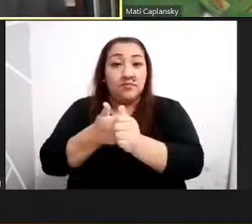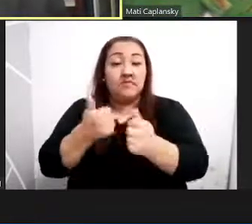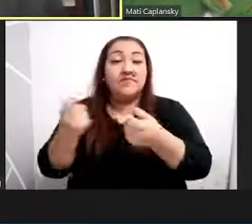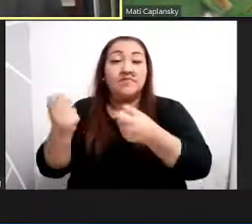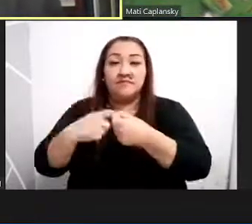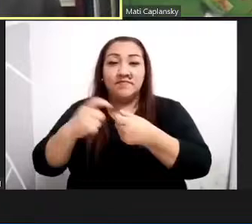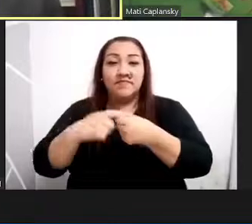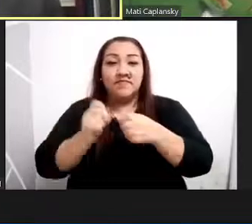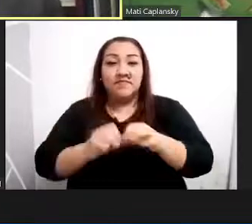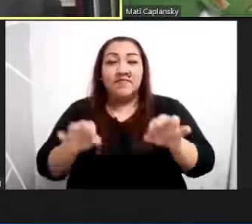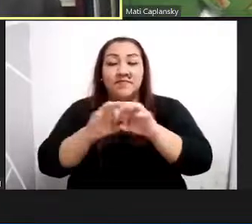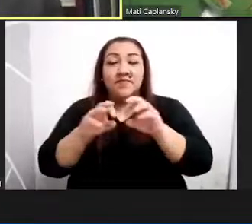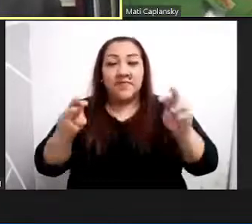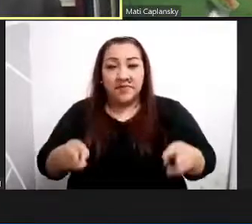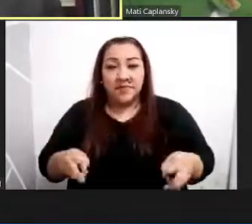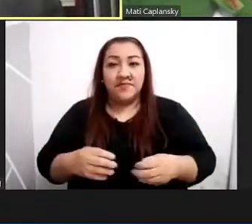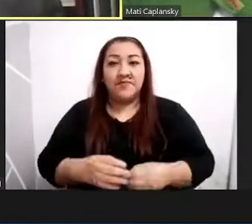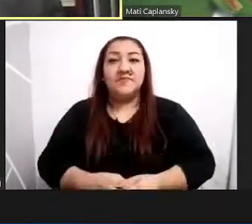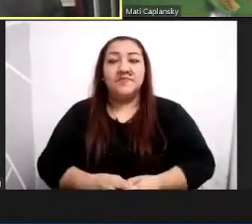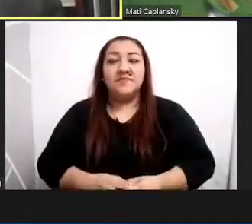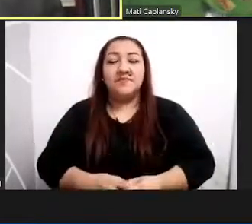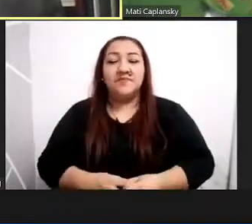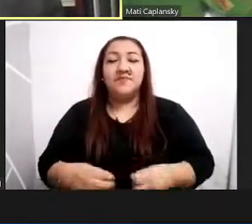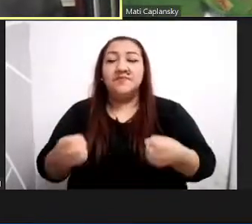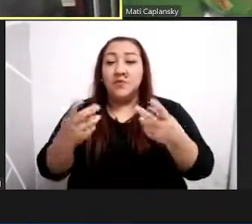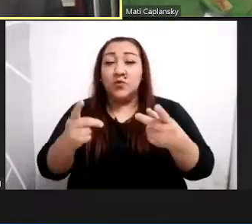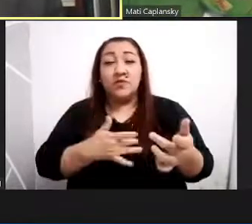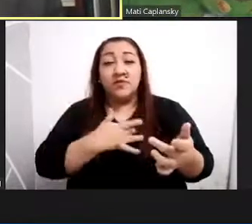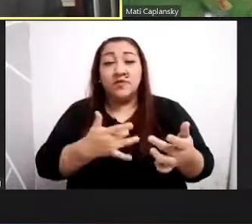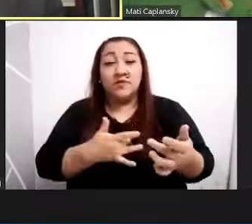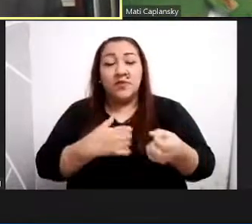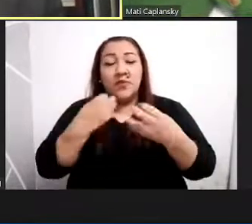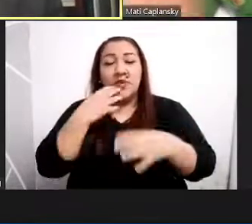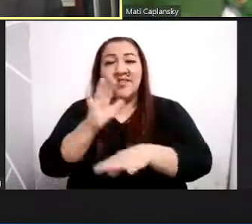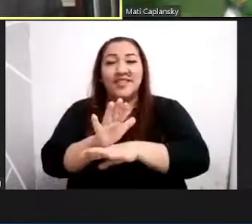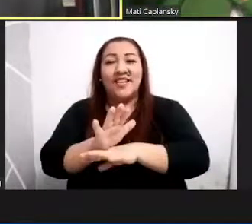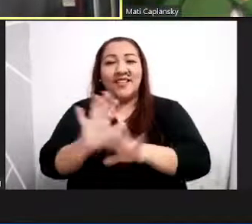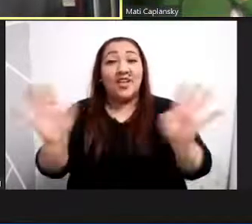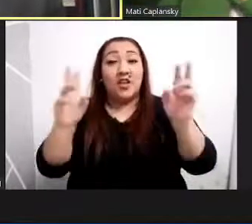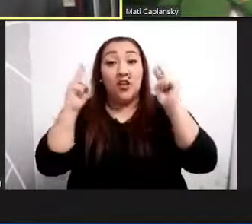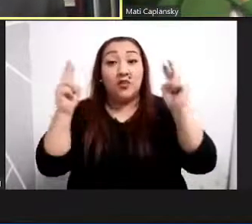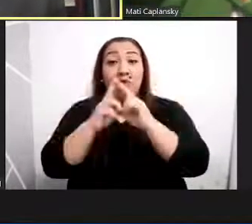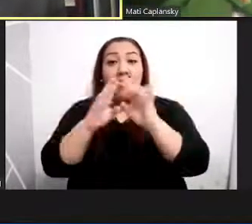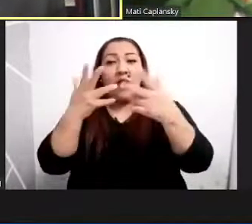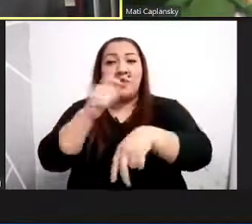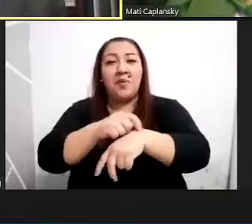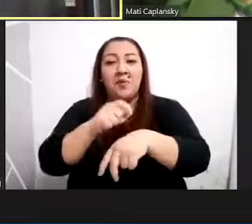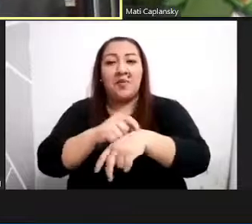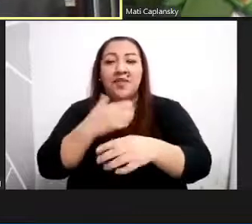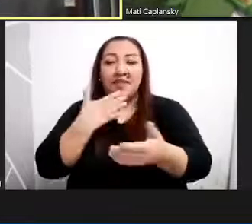asistido a esta mesa redonda y que tengan ustedes buenas tardes. Nos vemos en cualquier momento.